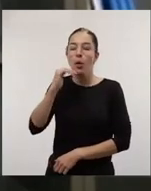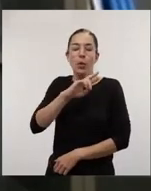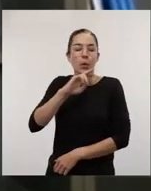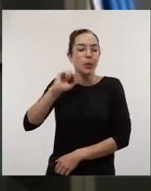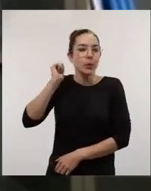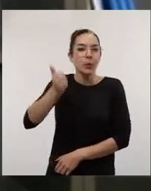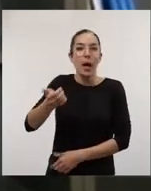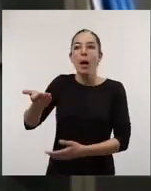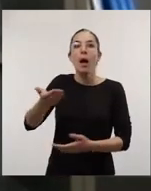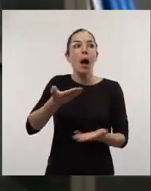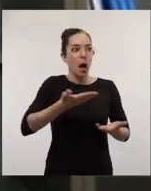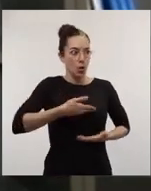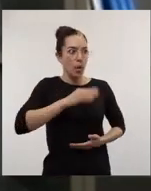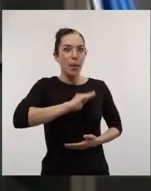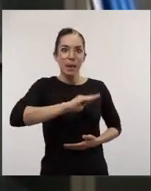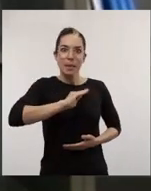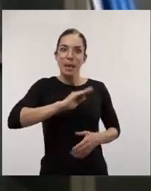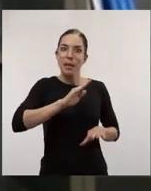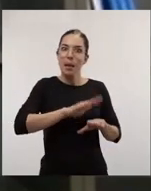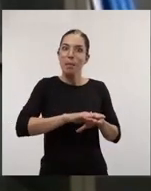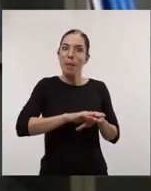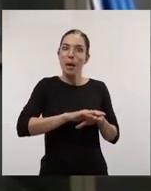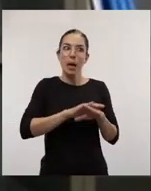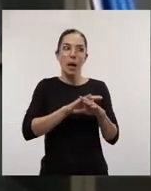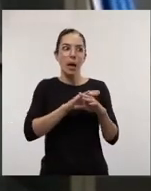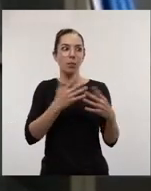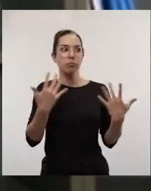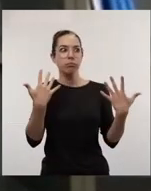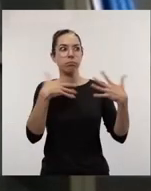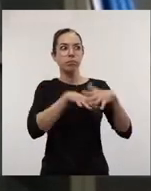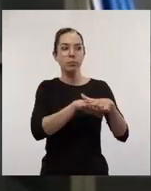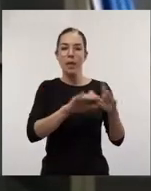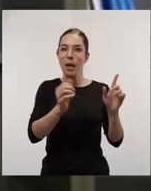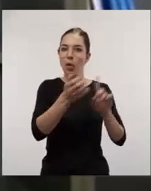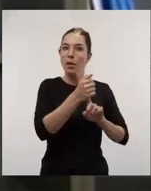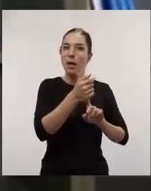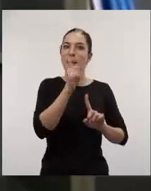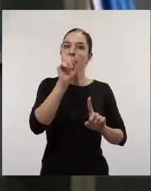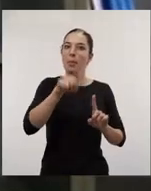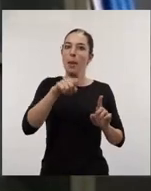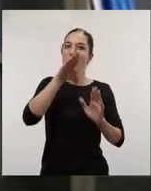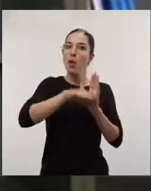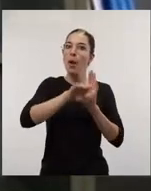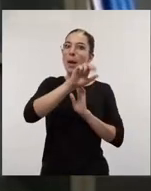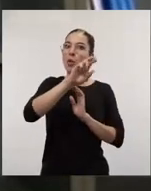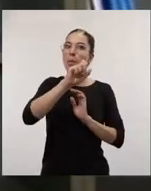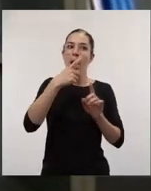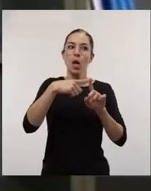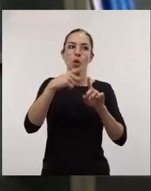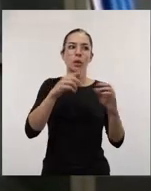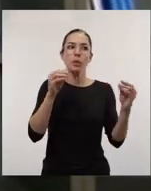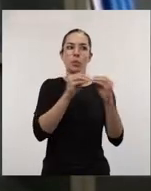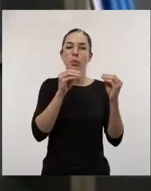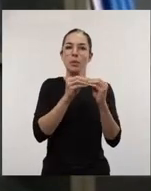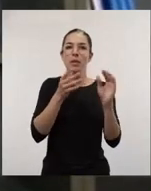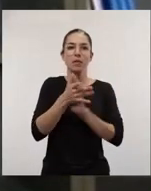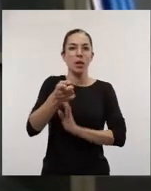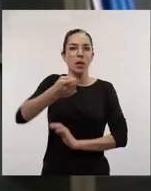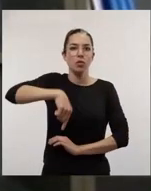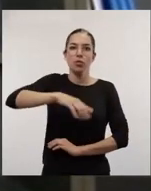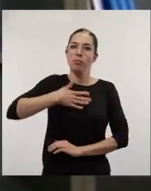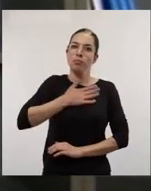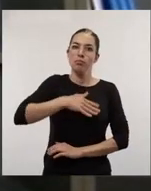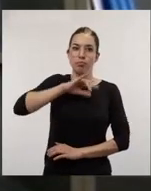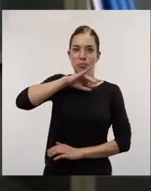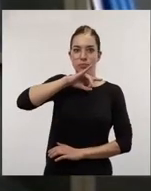rico y nos ha ayudado bastante encontraré un ajuste a ese punto en común dentro del programa auditoría así que estamos muy satisfechos